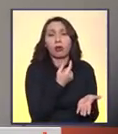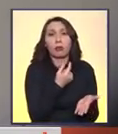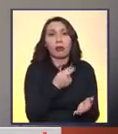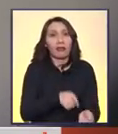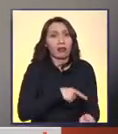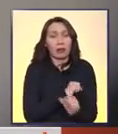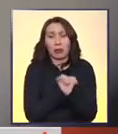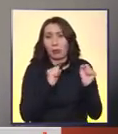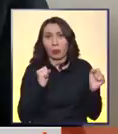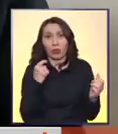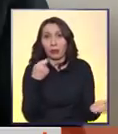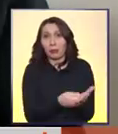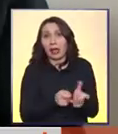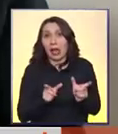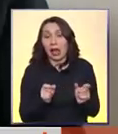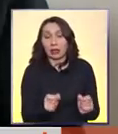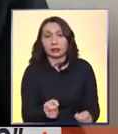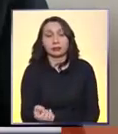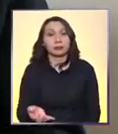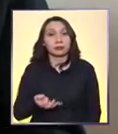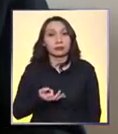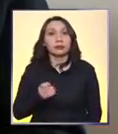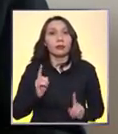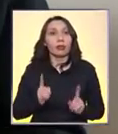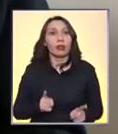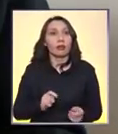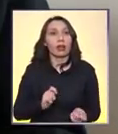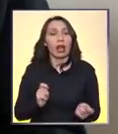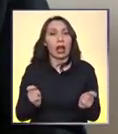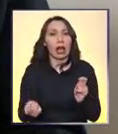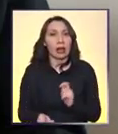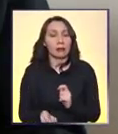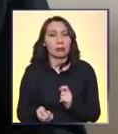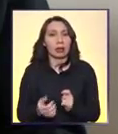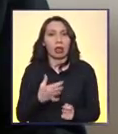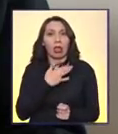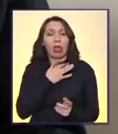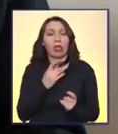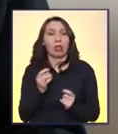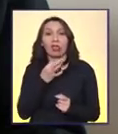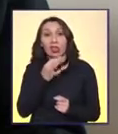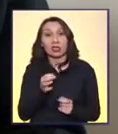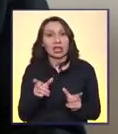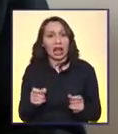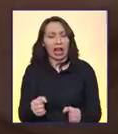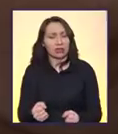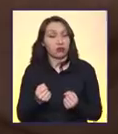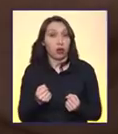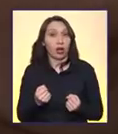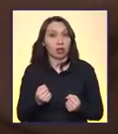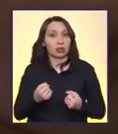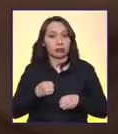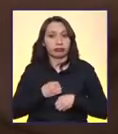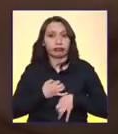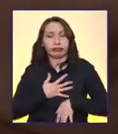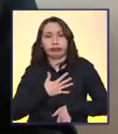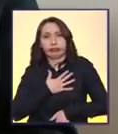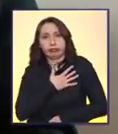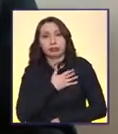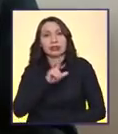impagable. Indica que me deben de cambiar droga. ¿Quiere decir que su cáncer está muy activo entonces? Está activo. O sea, estamos hablando de